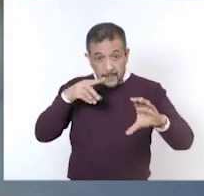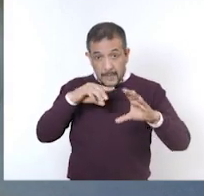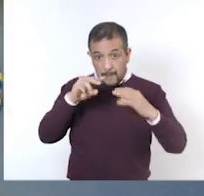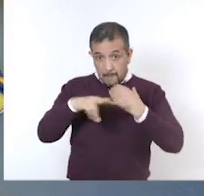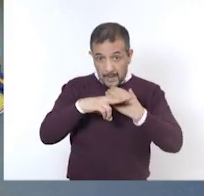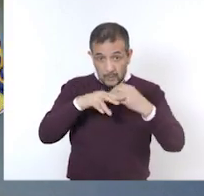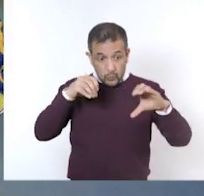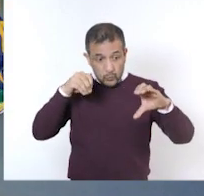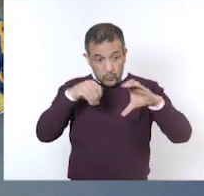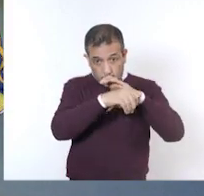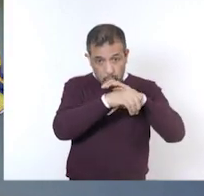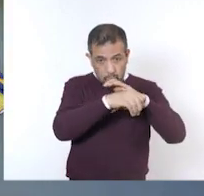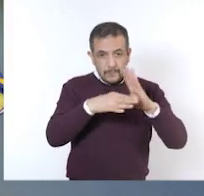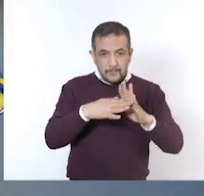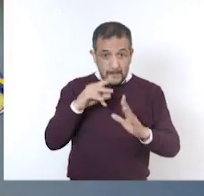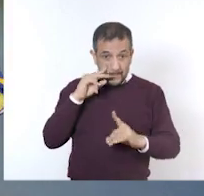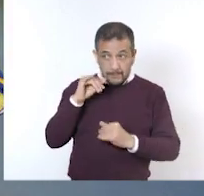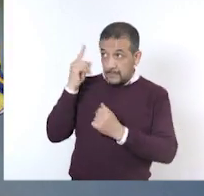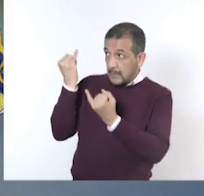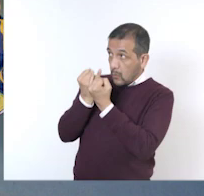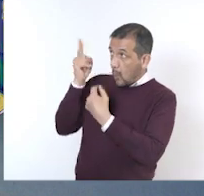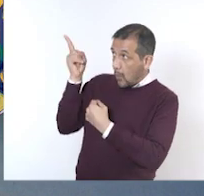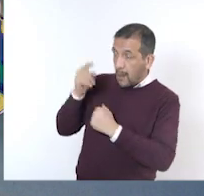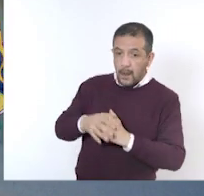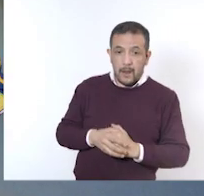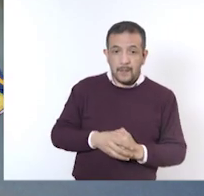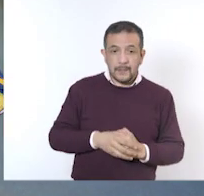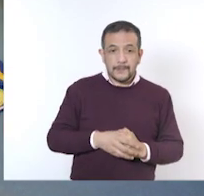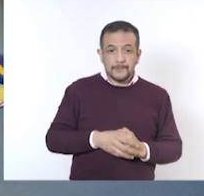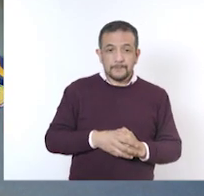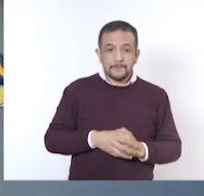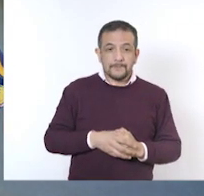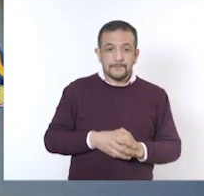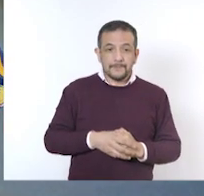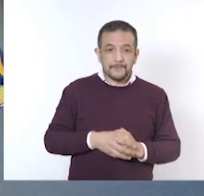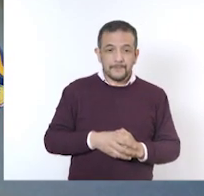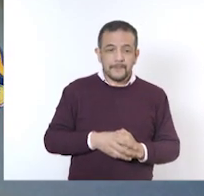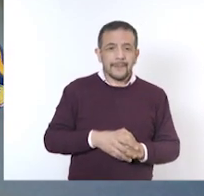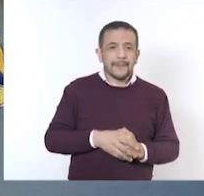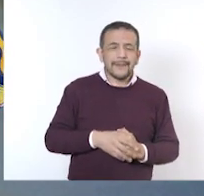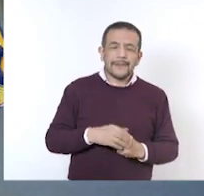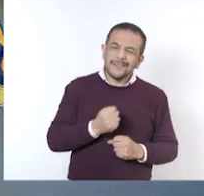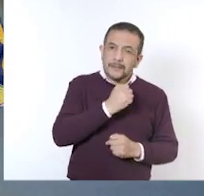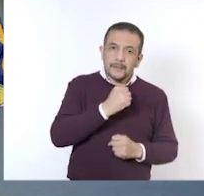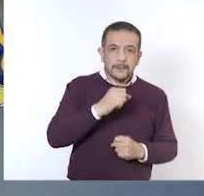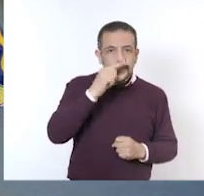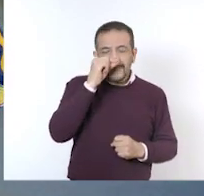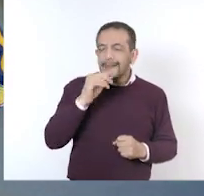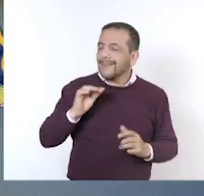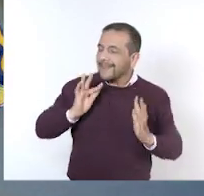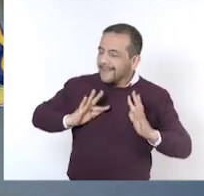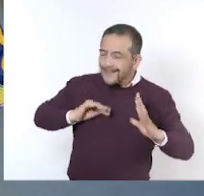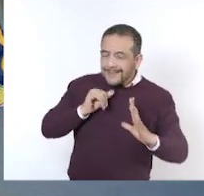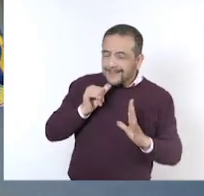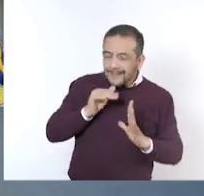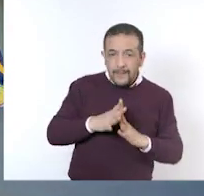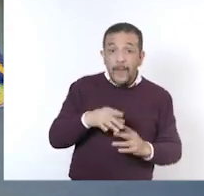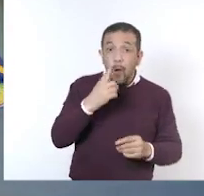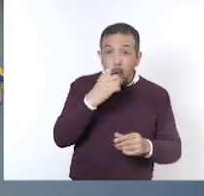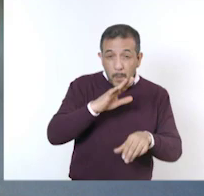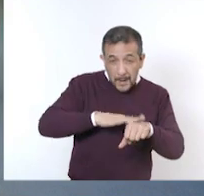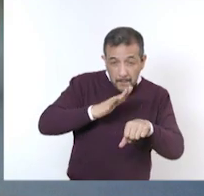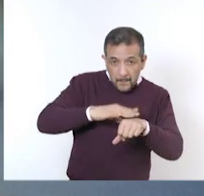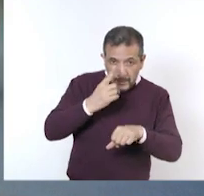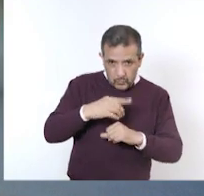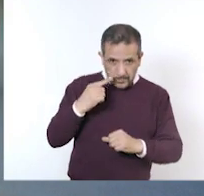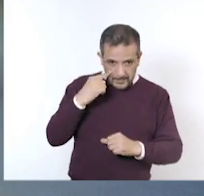vasos? Suave, suave. Muy bien, Jesús. Te concentras y... ¡Ay! No pasa nada. Uno más, uno Jesús.